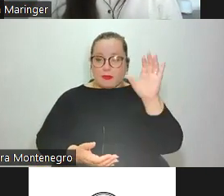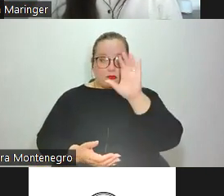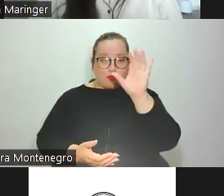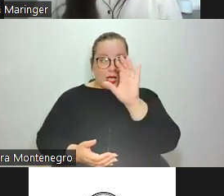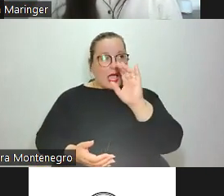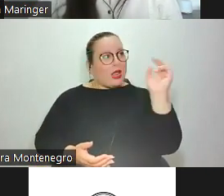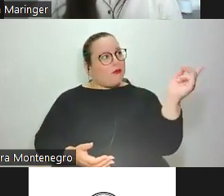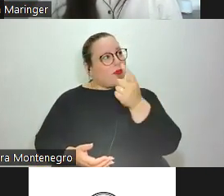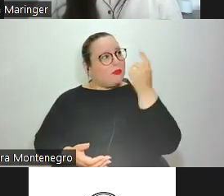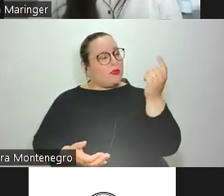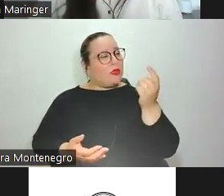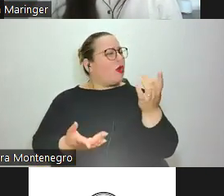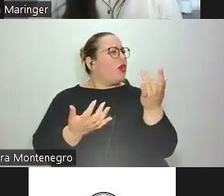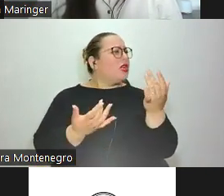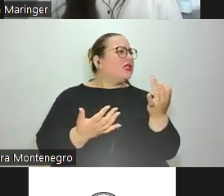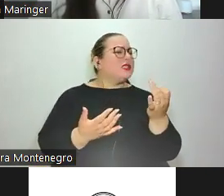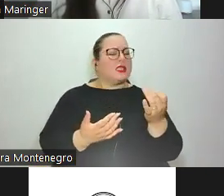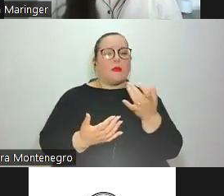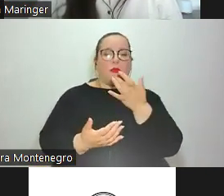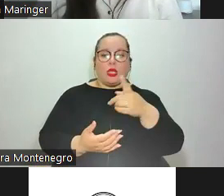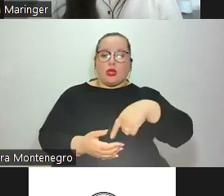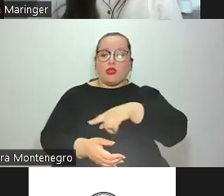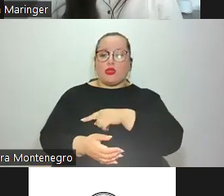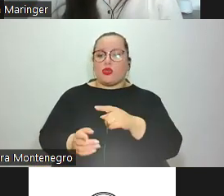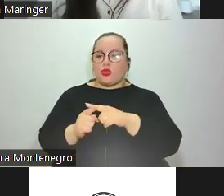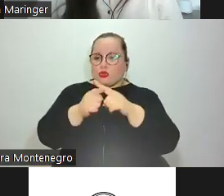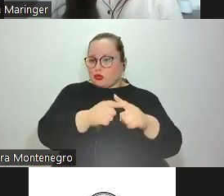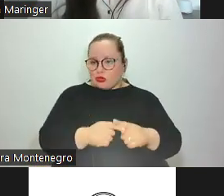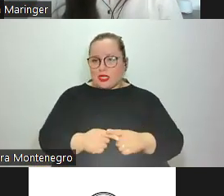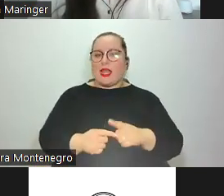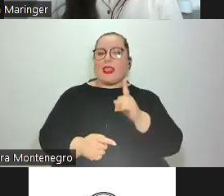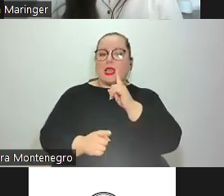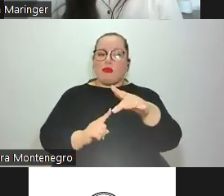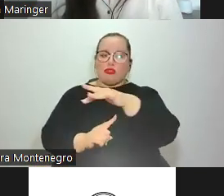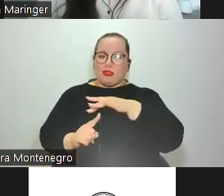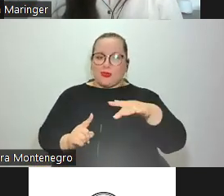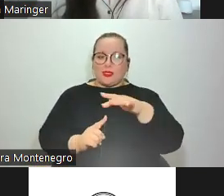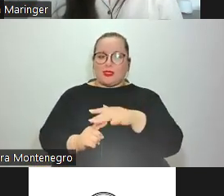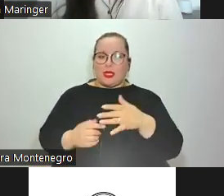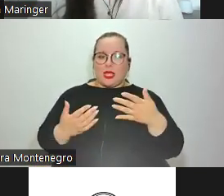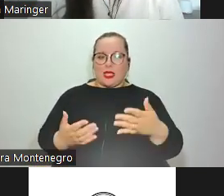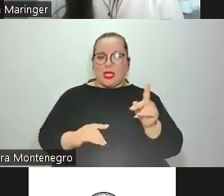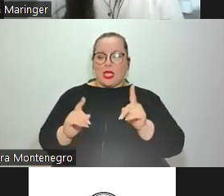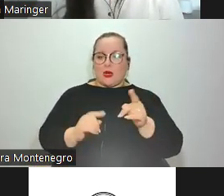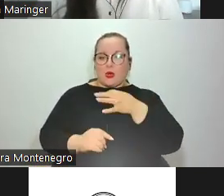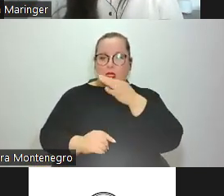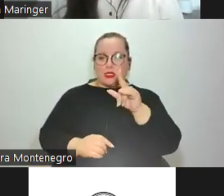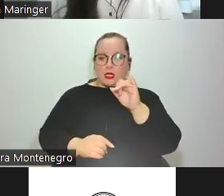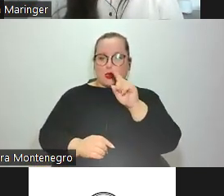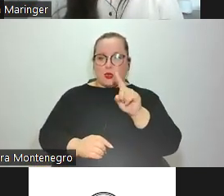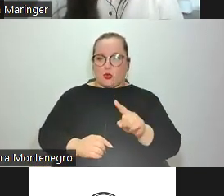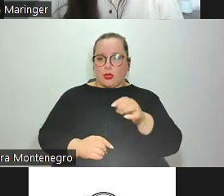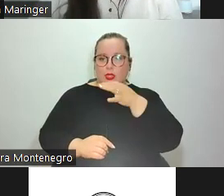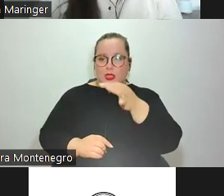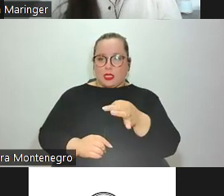mirando lo que se necesita, porque somos seres sociales y estamos en un contexto, ¿cierto? Oye, mira aquí lo que dice Luis Felipe, que Luis Felipe